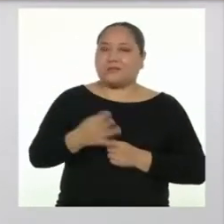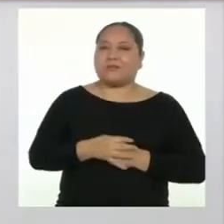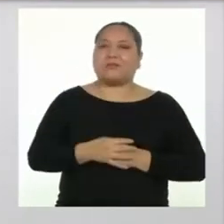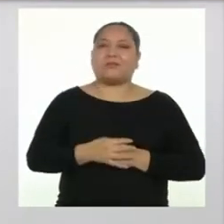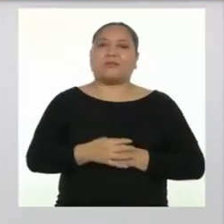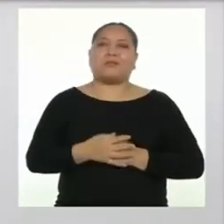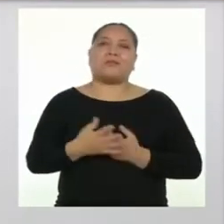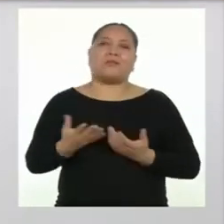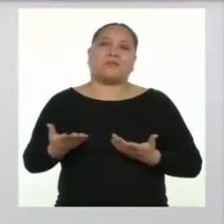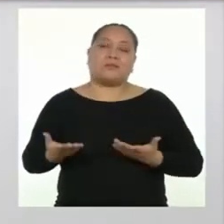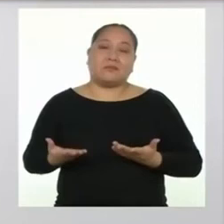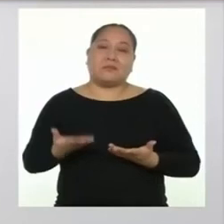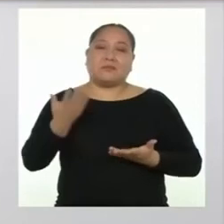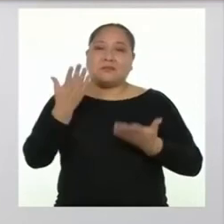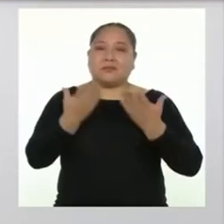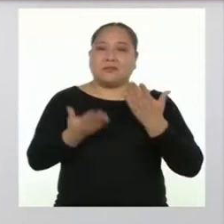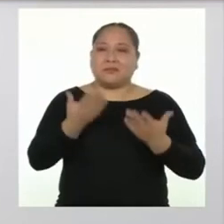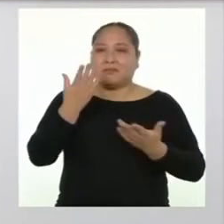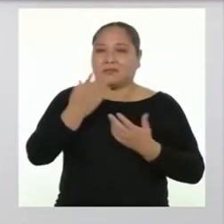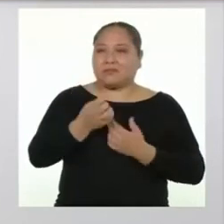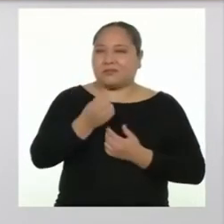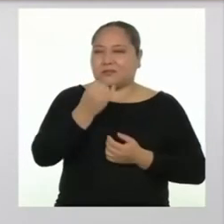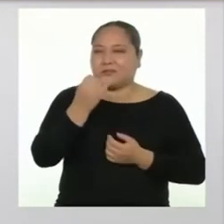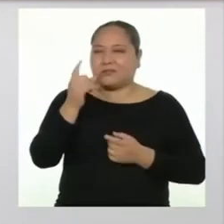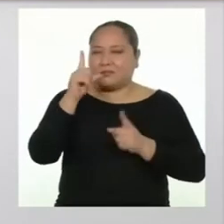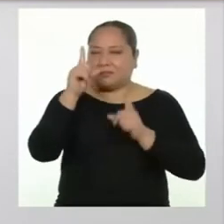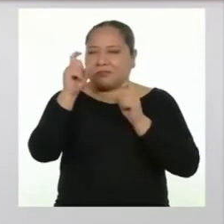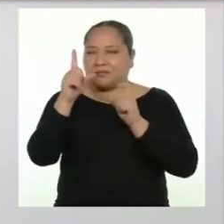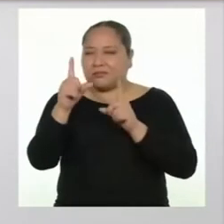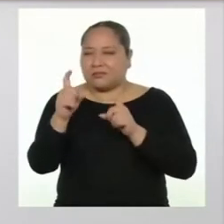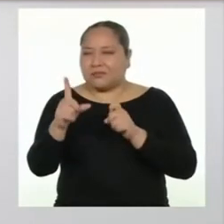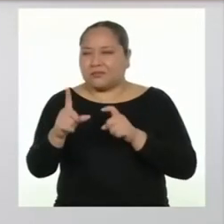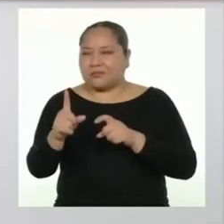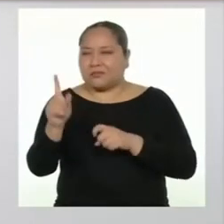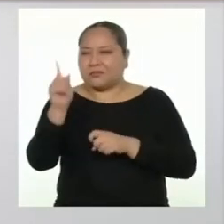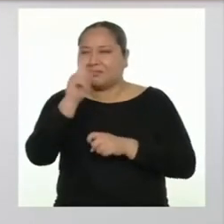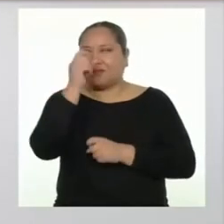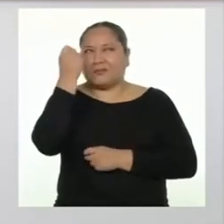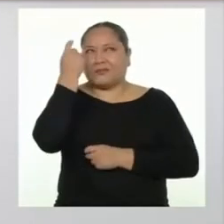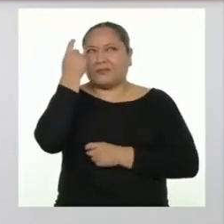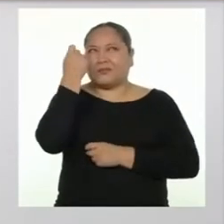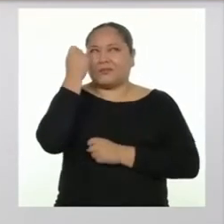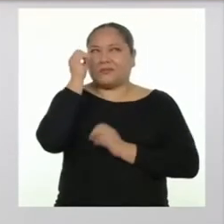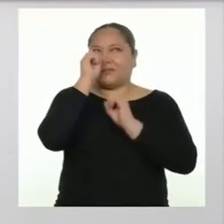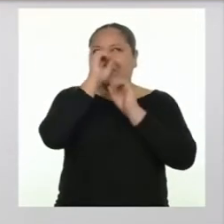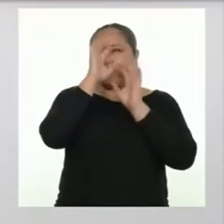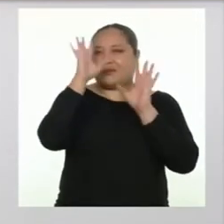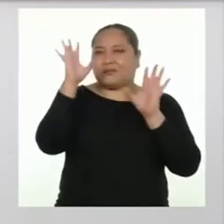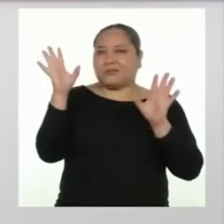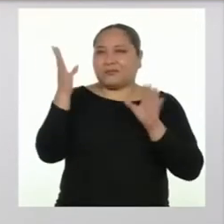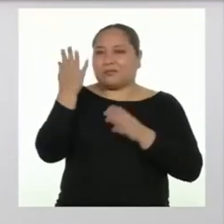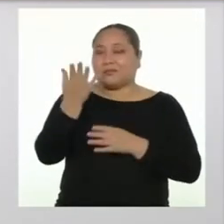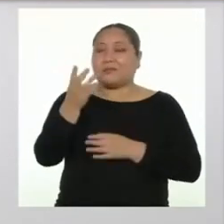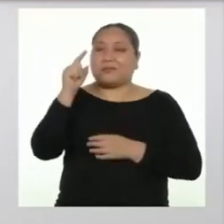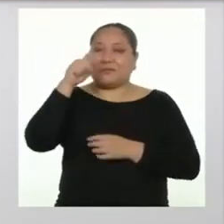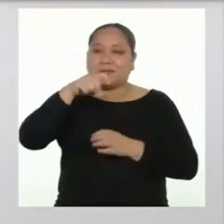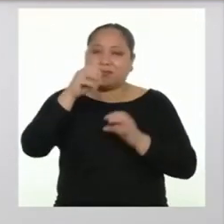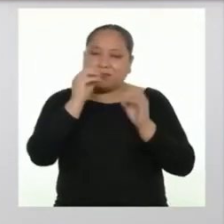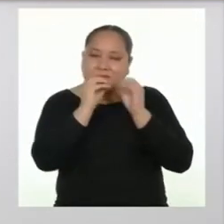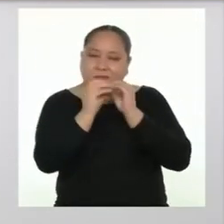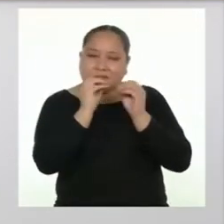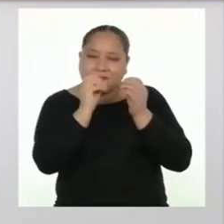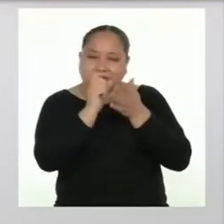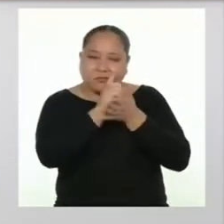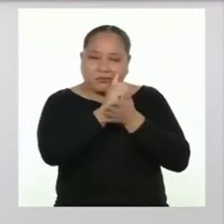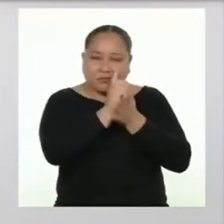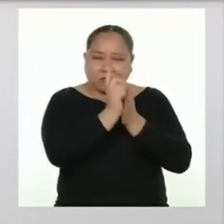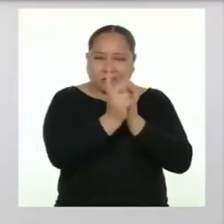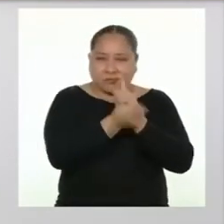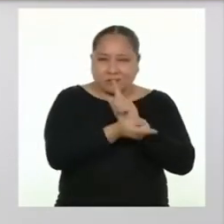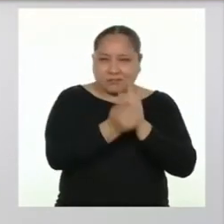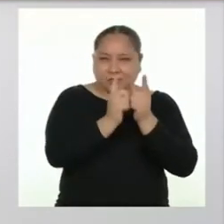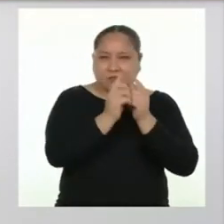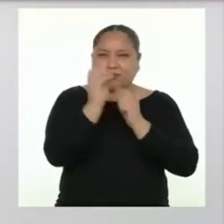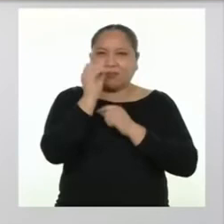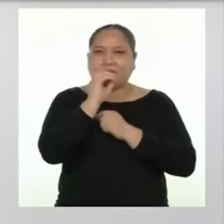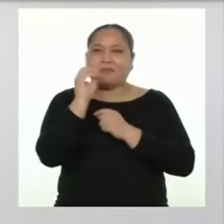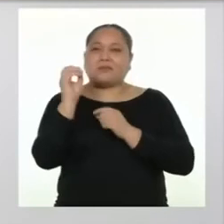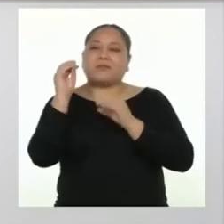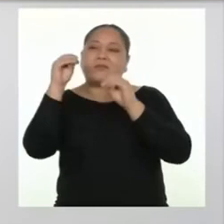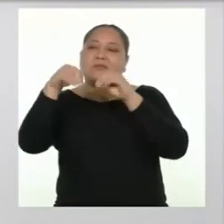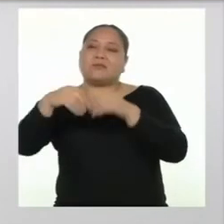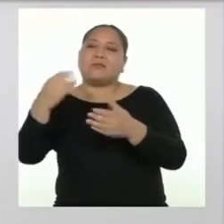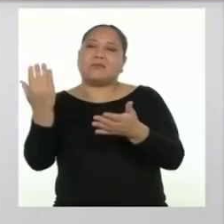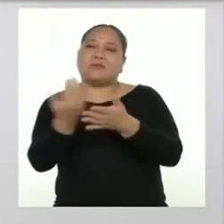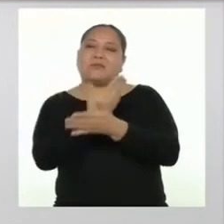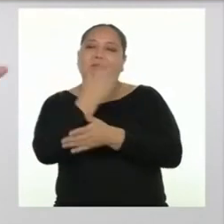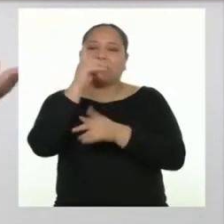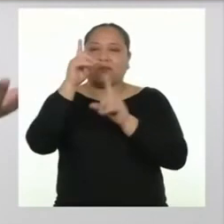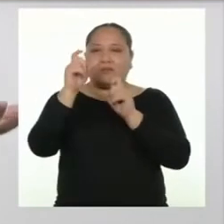cuenta de que tal vez hay una pregunta que no se entiende muy bien y tienen que modificarla o elaborar una